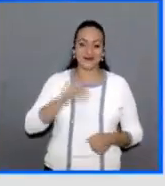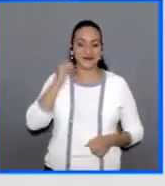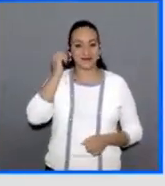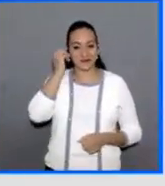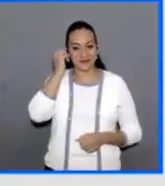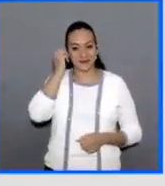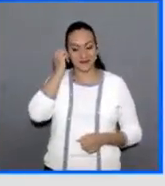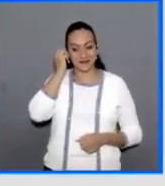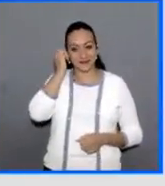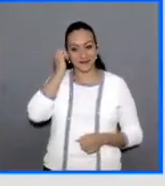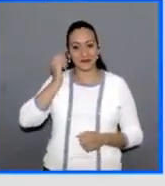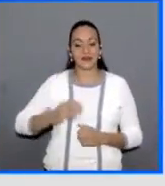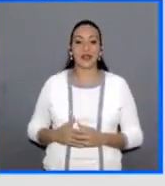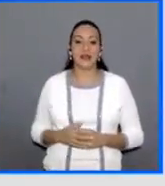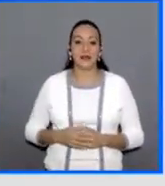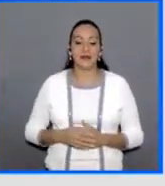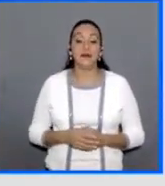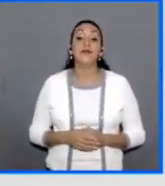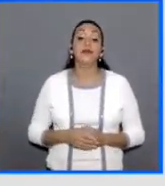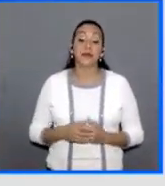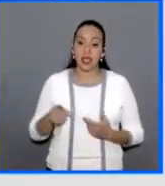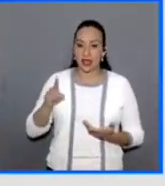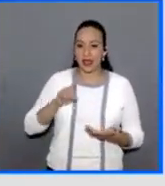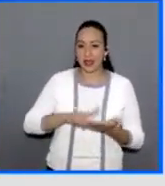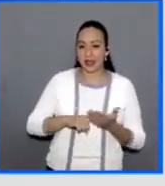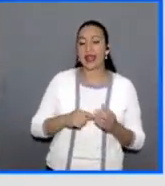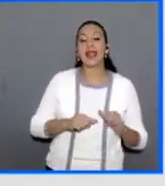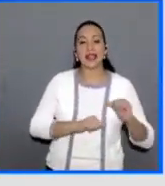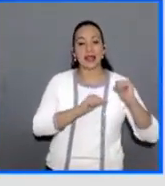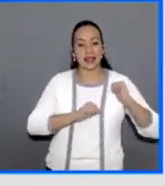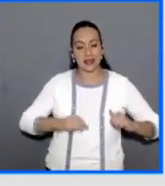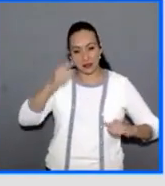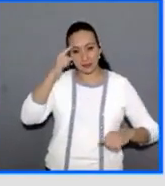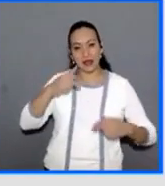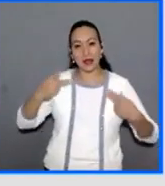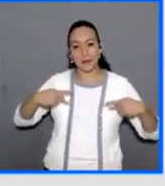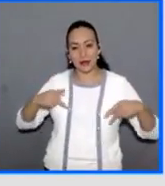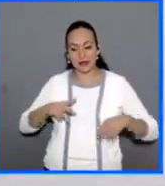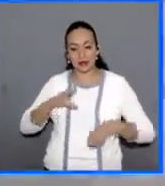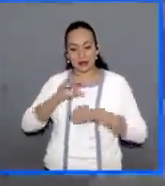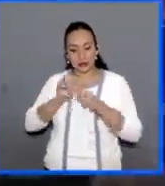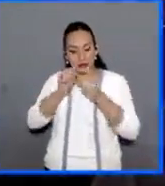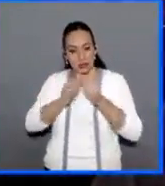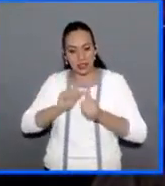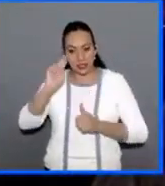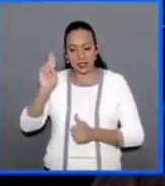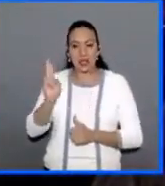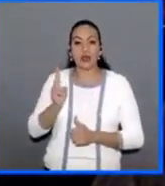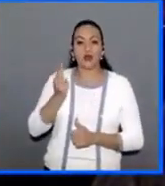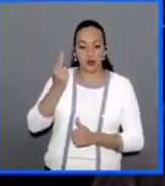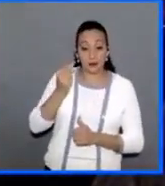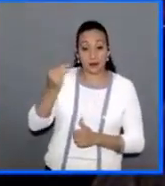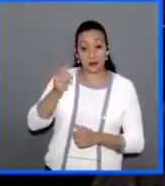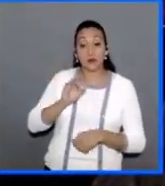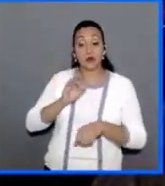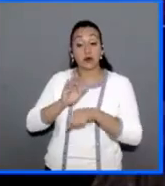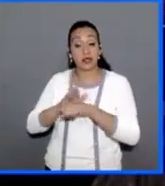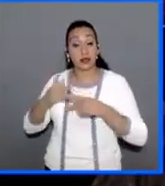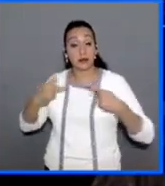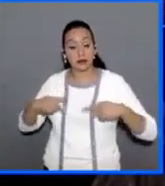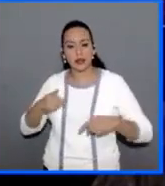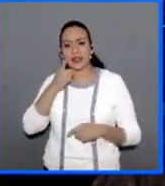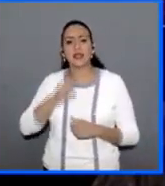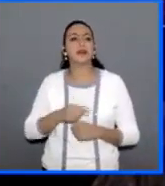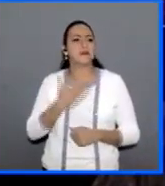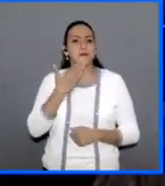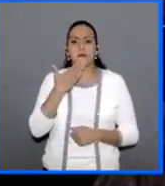La Clínica Jurídica a la IDEFOPA para Personas Refugiadas de la Universidad Iberoamericana celebró la decisión de la primera sala